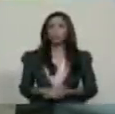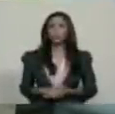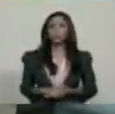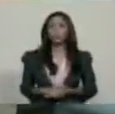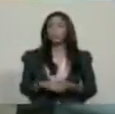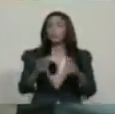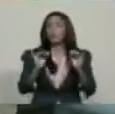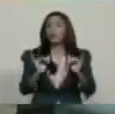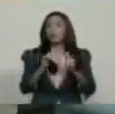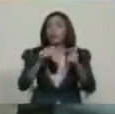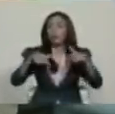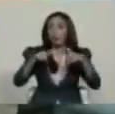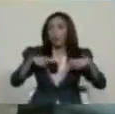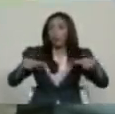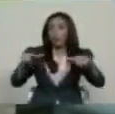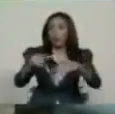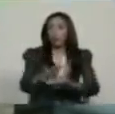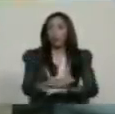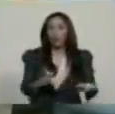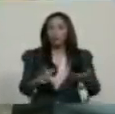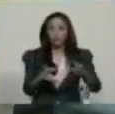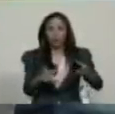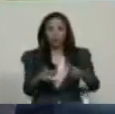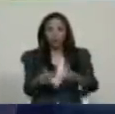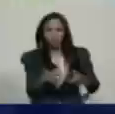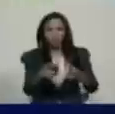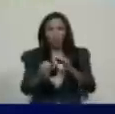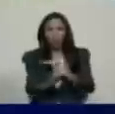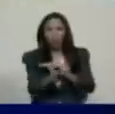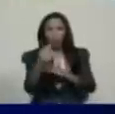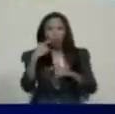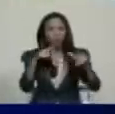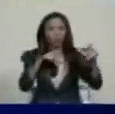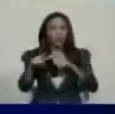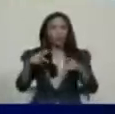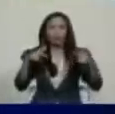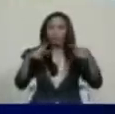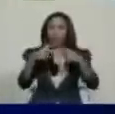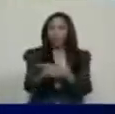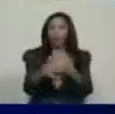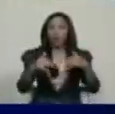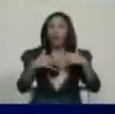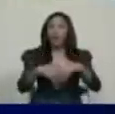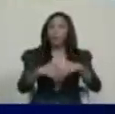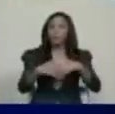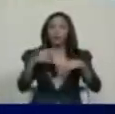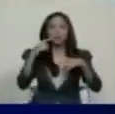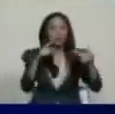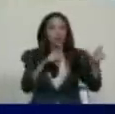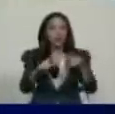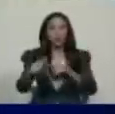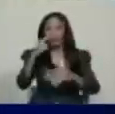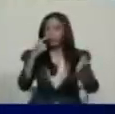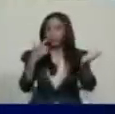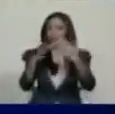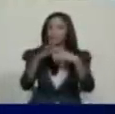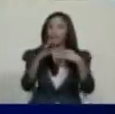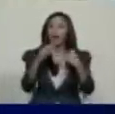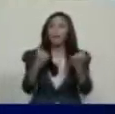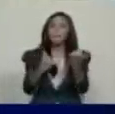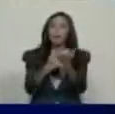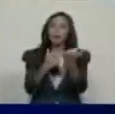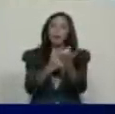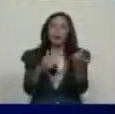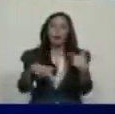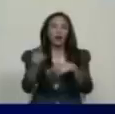aquí, desde la ciudad Piar, damos por inaugurada esta planta para el beneficio y la mayor suma de